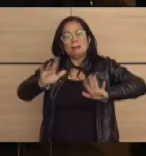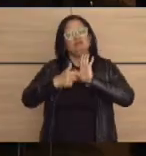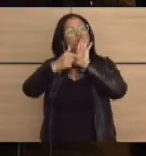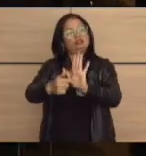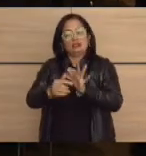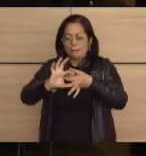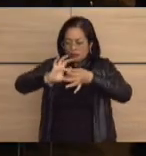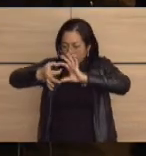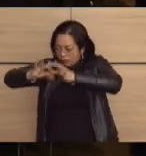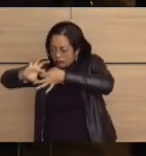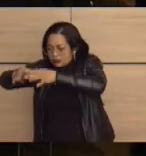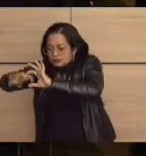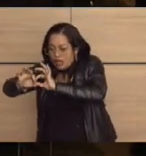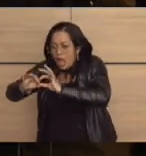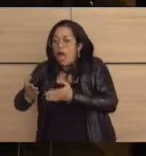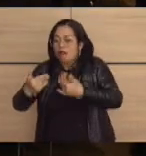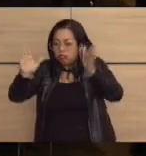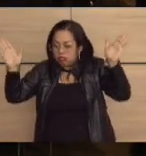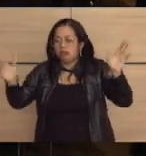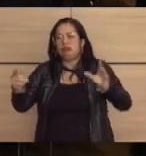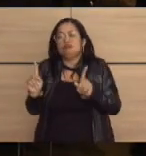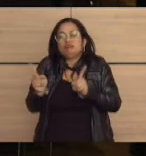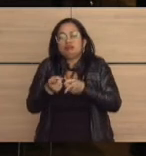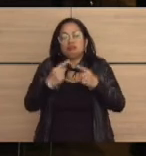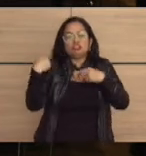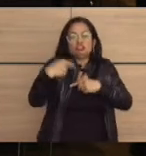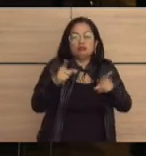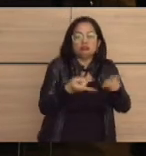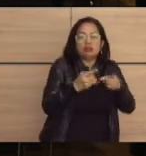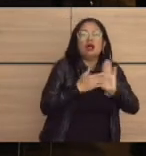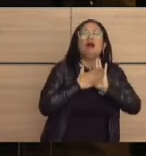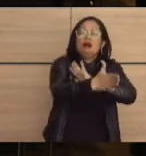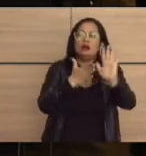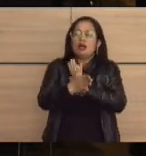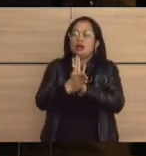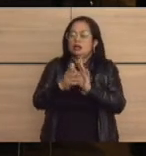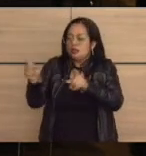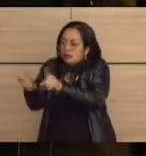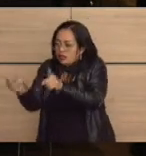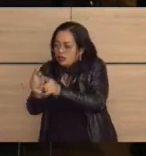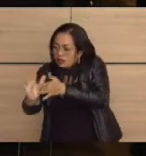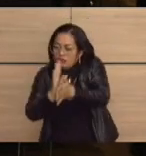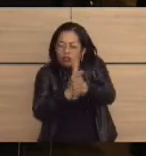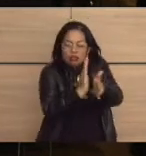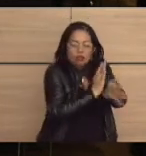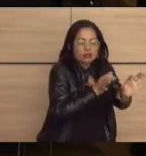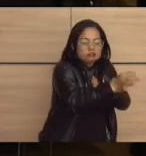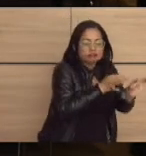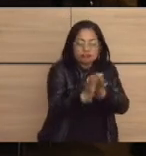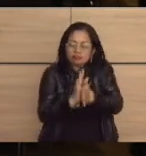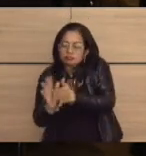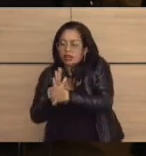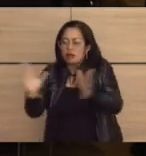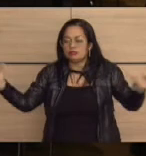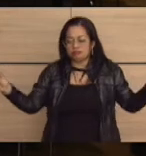entretejer estos microrelatos y formar una historia no común, pero sí una historia que nos